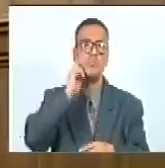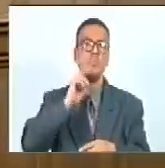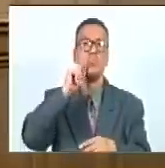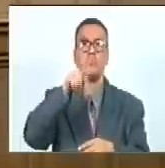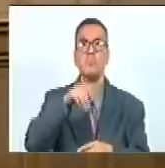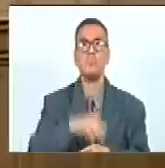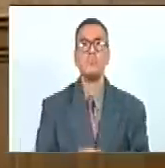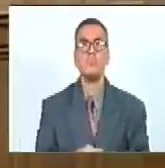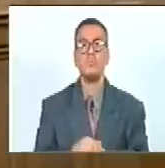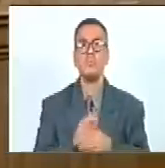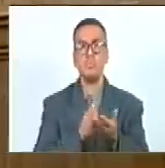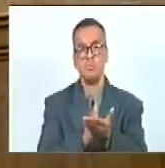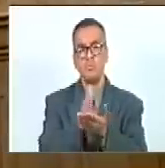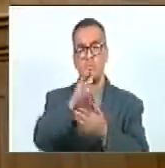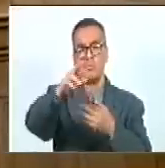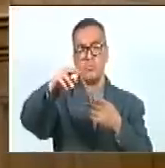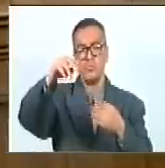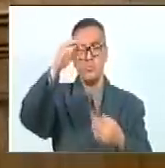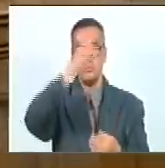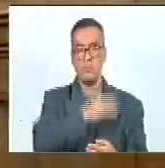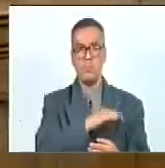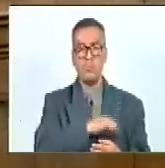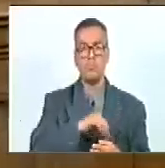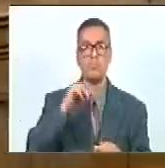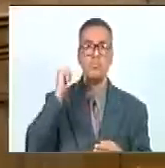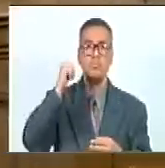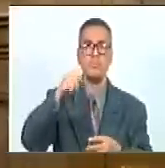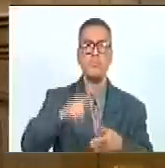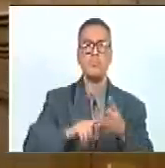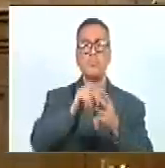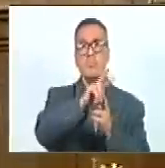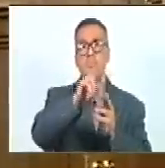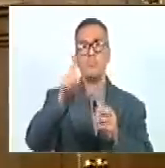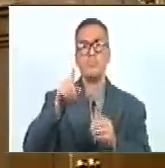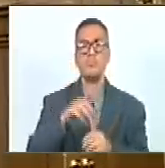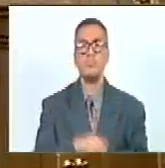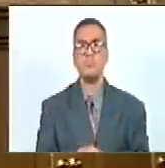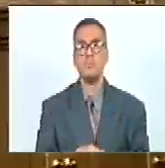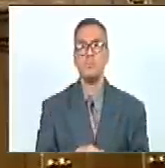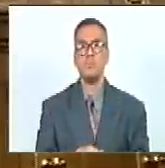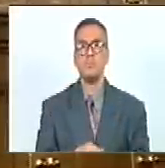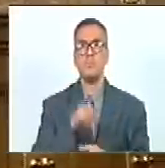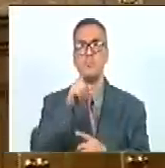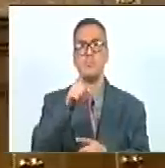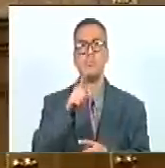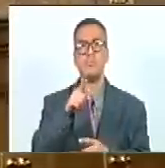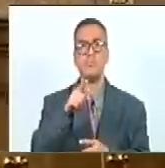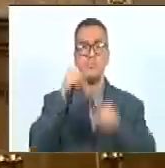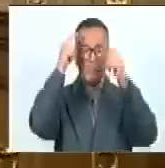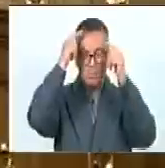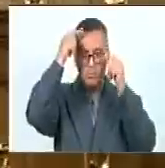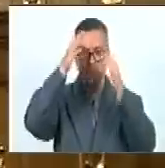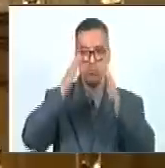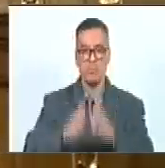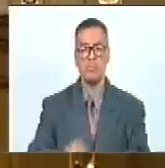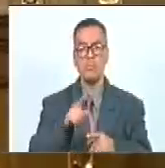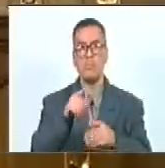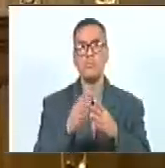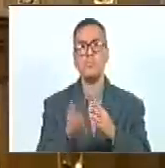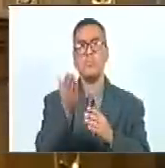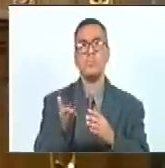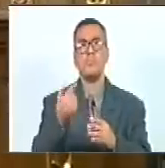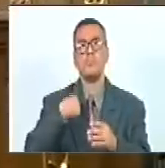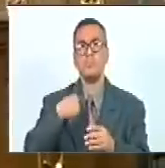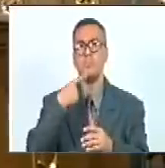bolivariana rumbo al socialismo del siglo XXI. El chavismo, importante